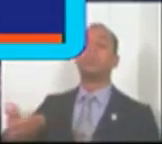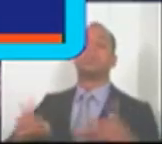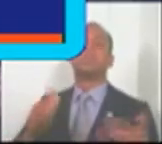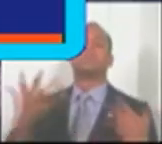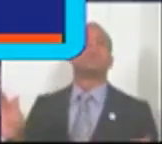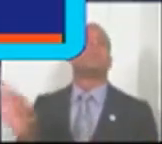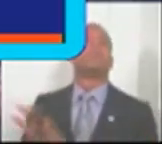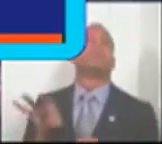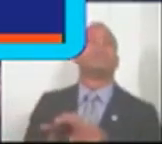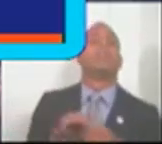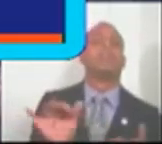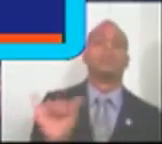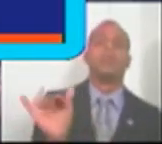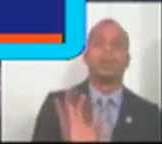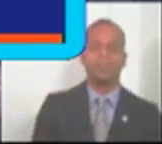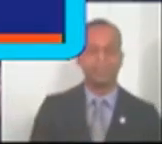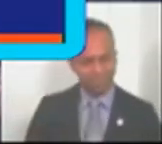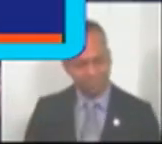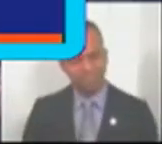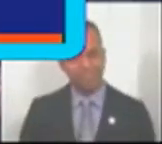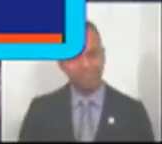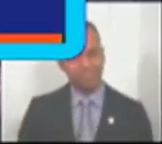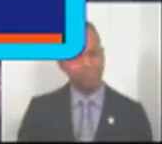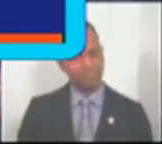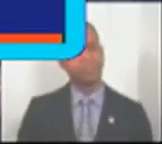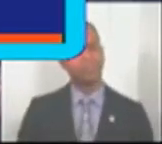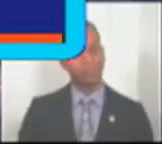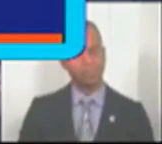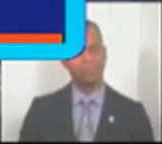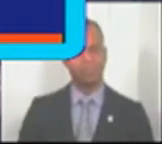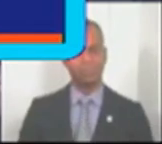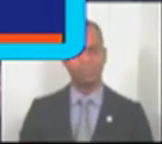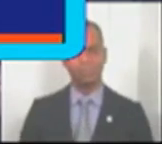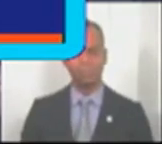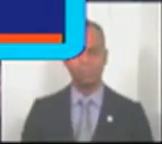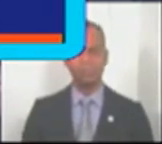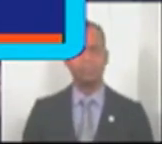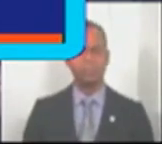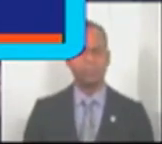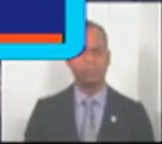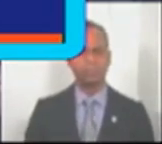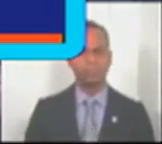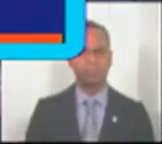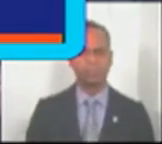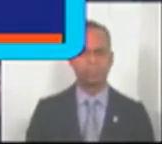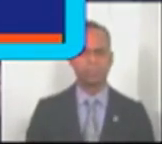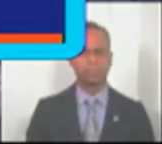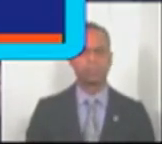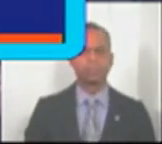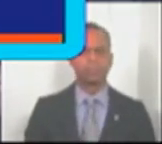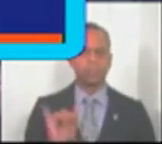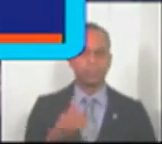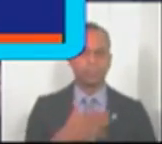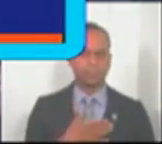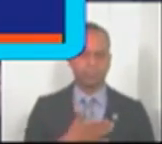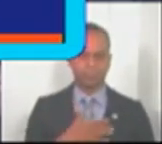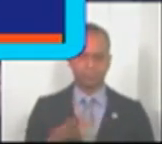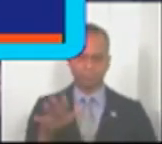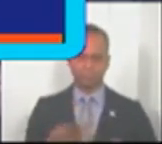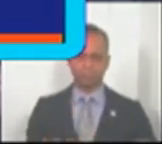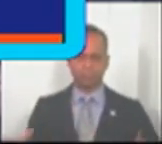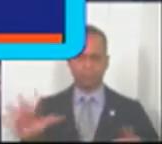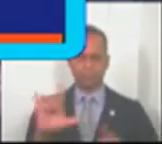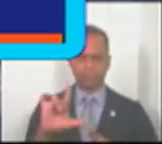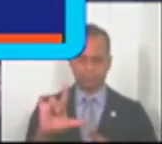sea, por tanto, yo voté por primera vez. ¿Cuál era mi vínculo con América Latina?